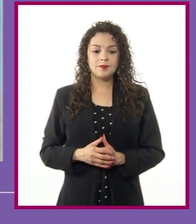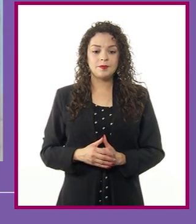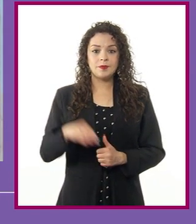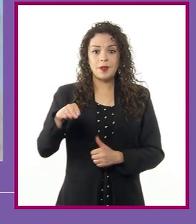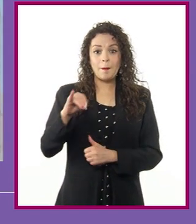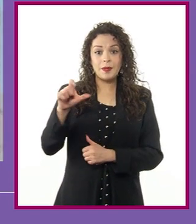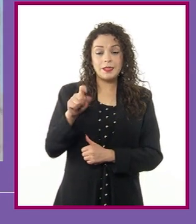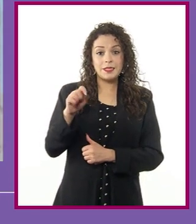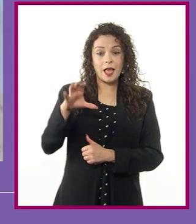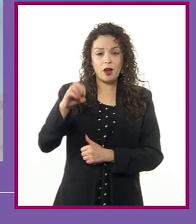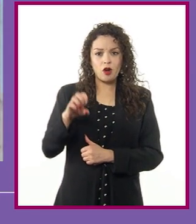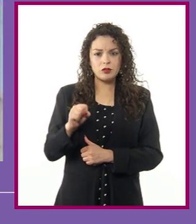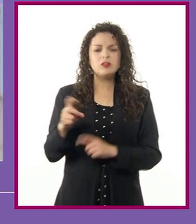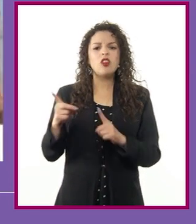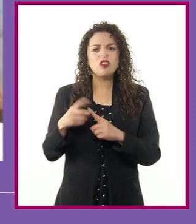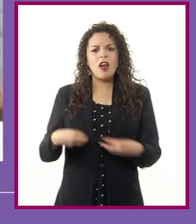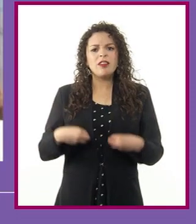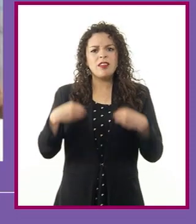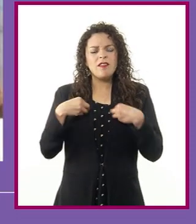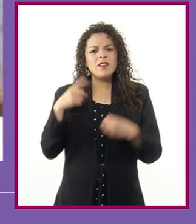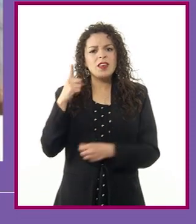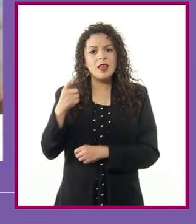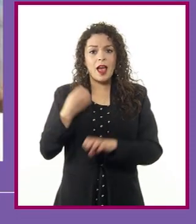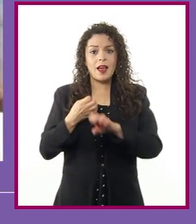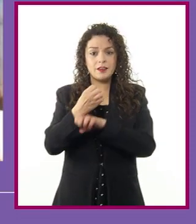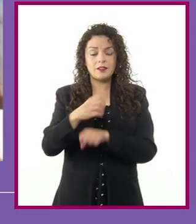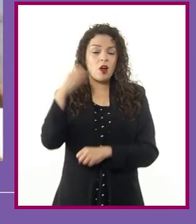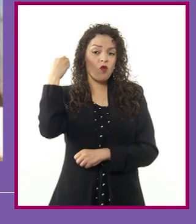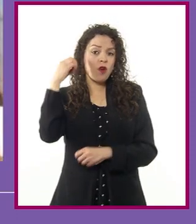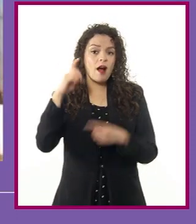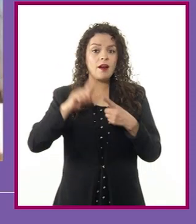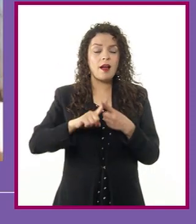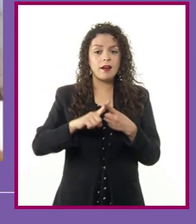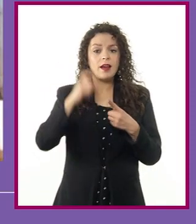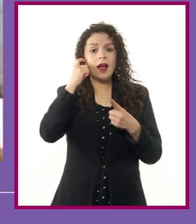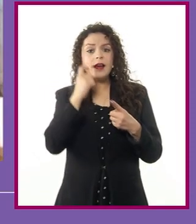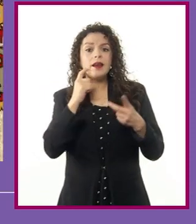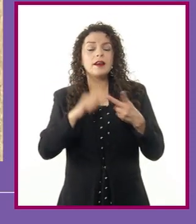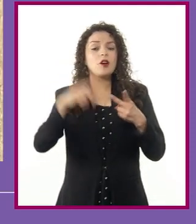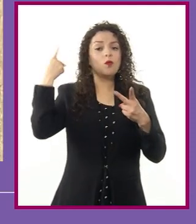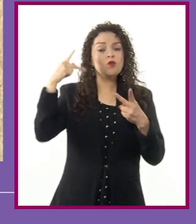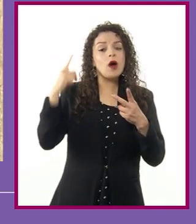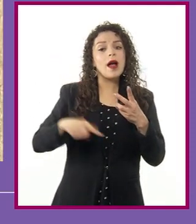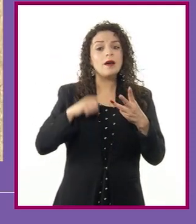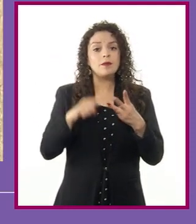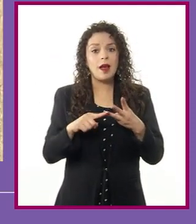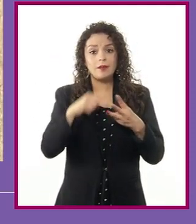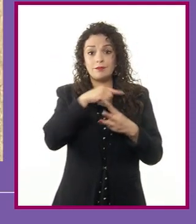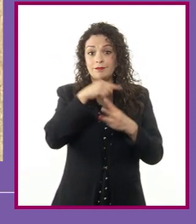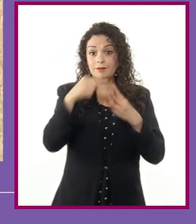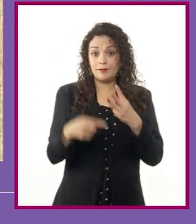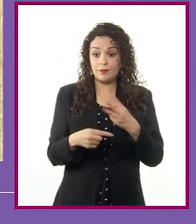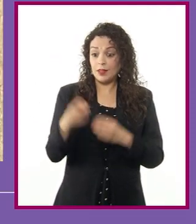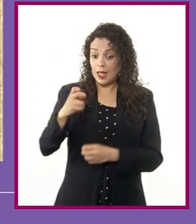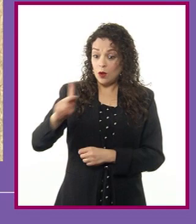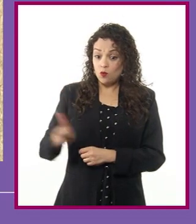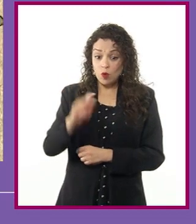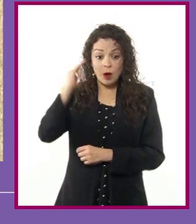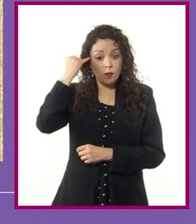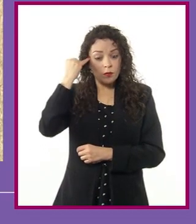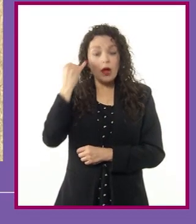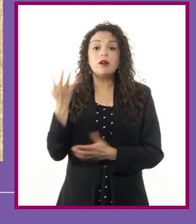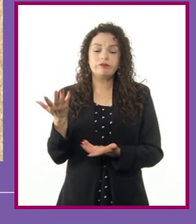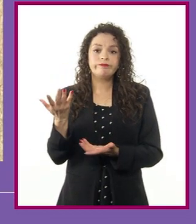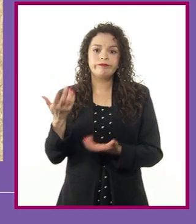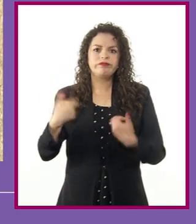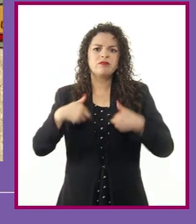Los mixtecos viven principalmente en los estados de Oaxaca, Guerrero y Puebla. Este pueblo indígena representaba